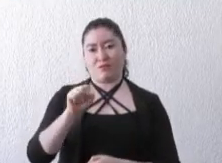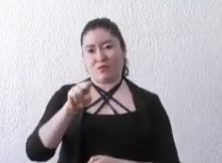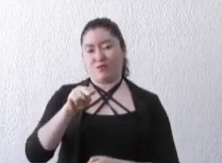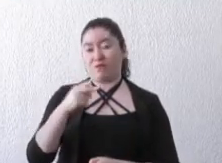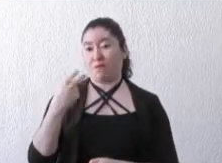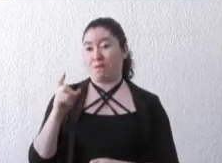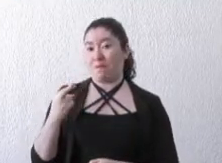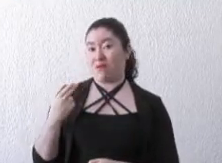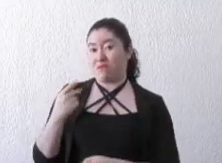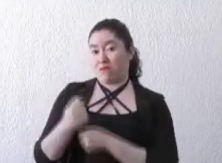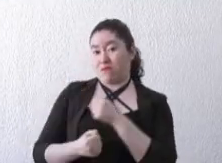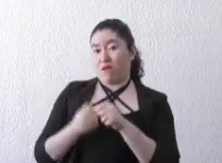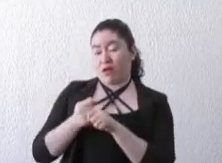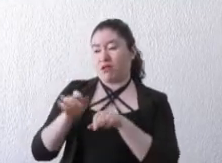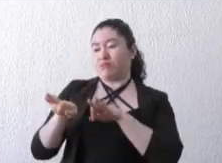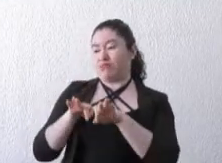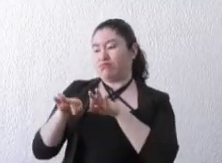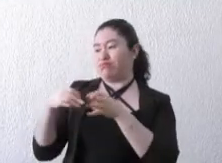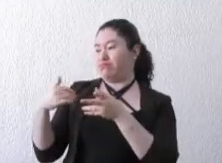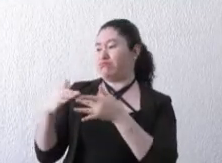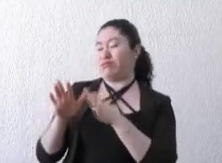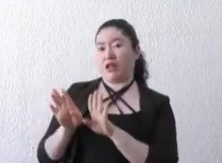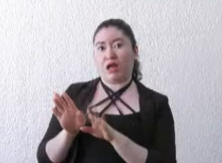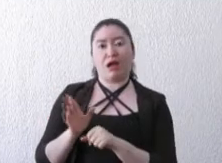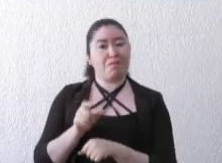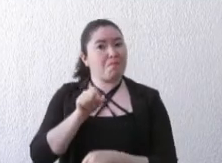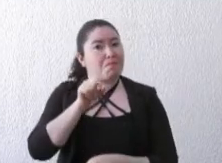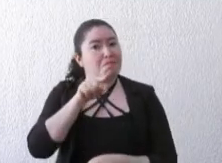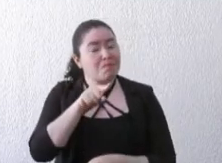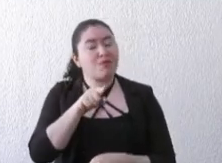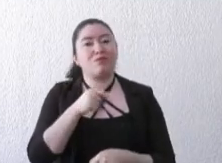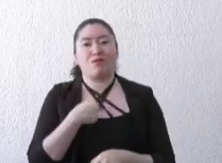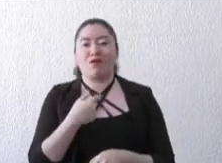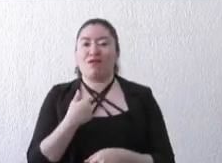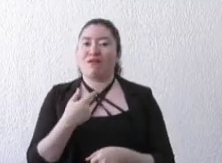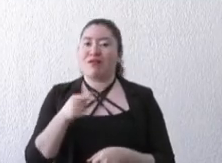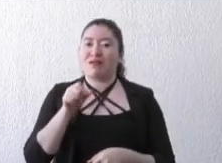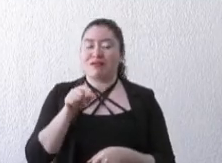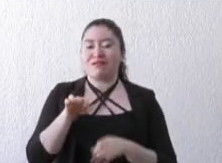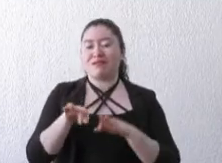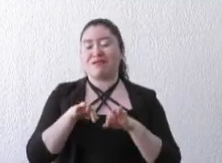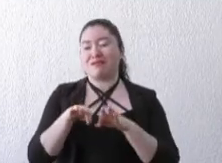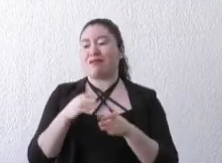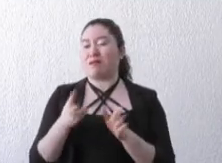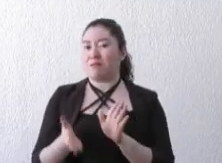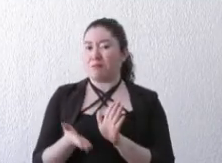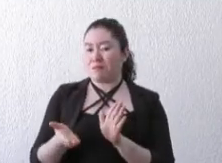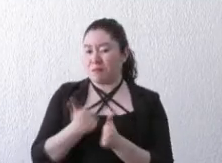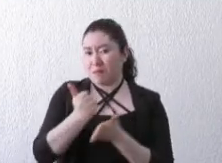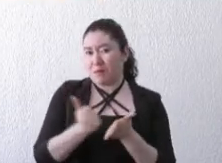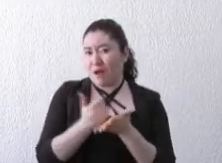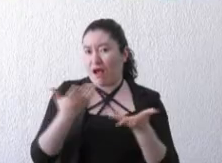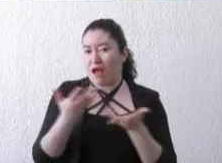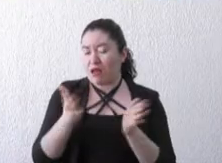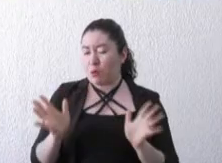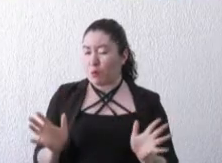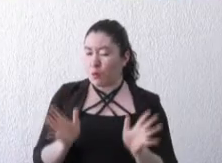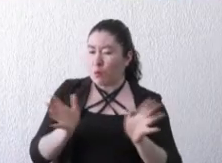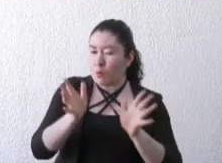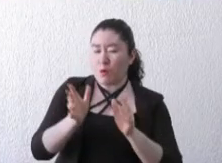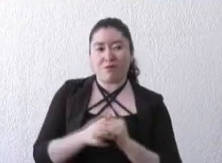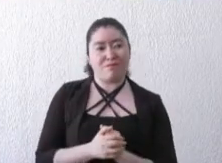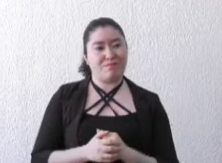hemos tenido tantas oportunidades de hacer tantas cosas por esta ciudad. Bienvenida a mi nueva